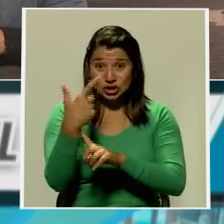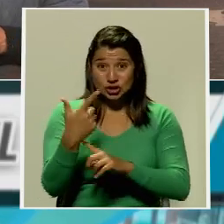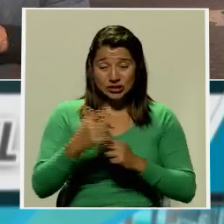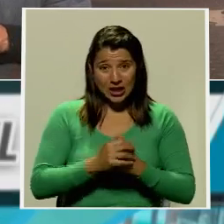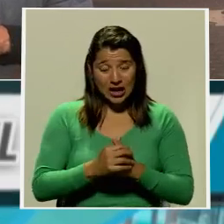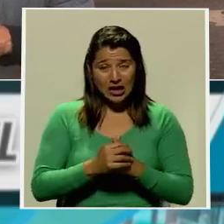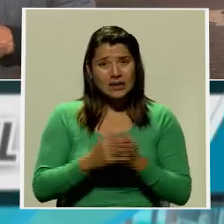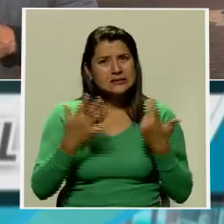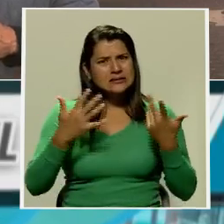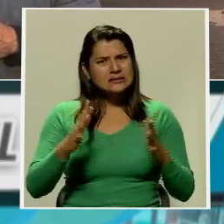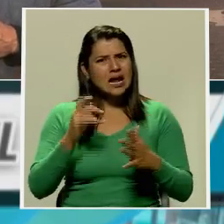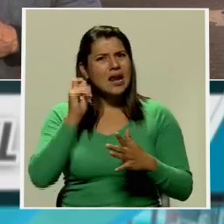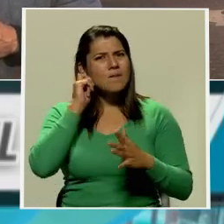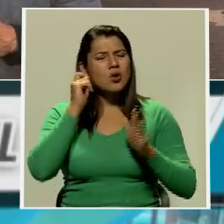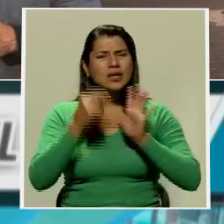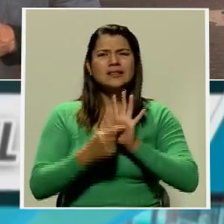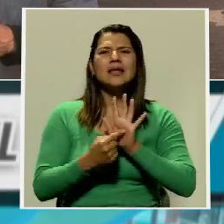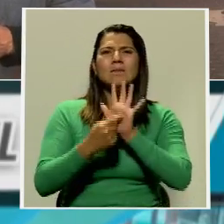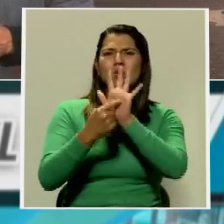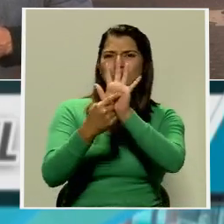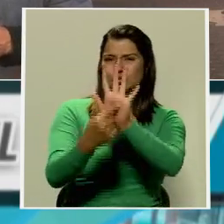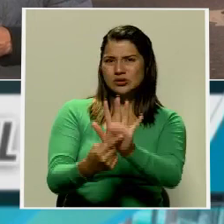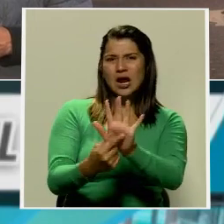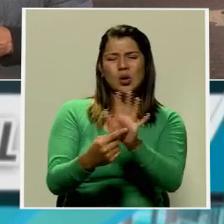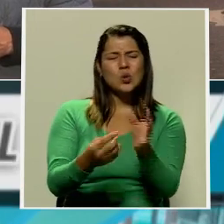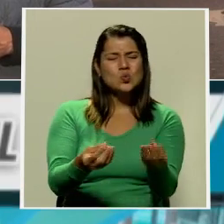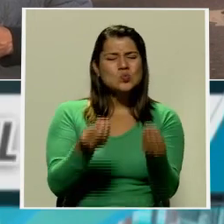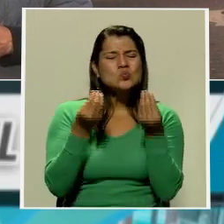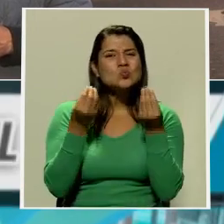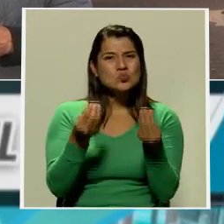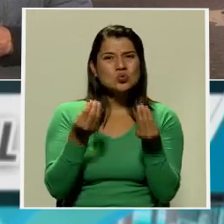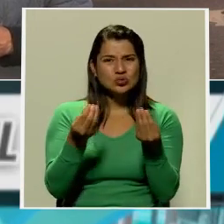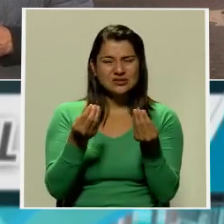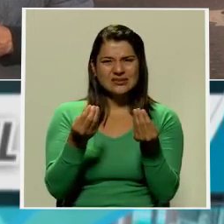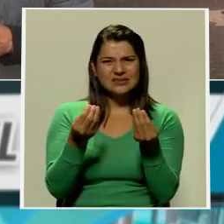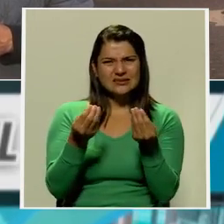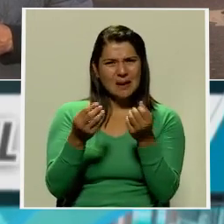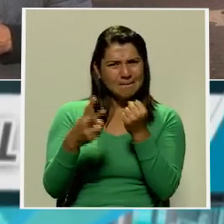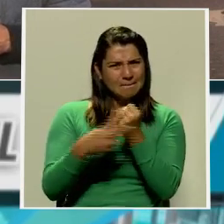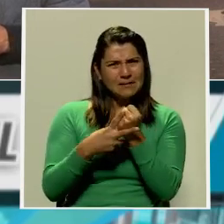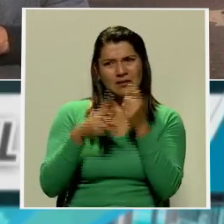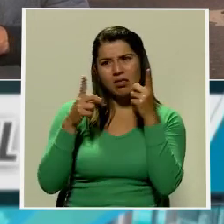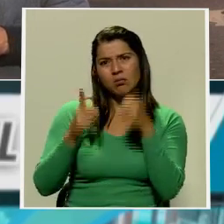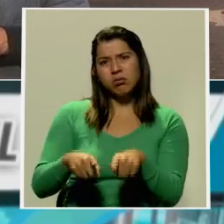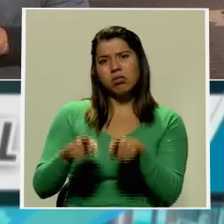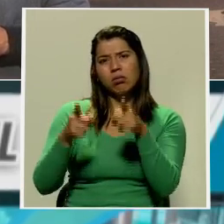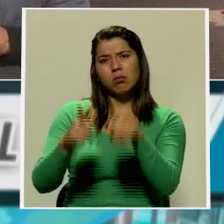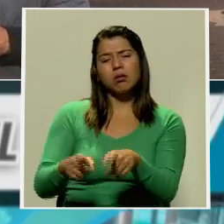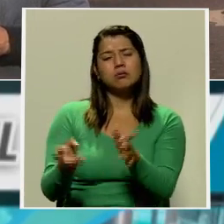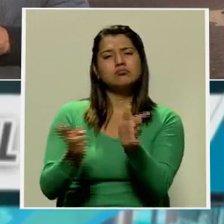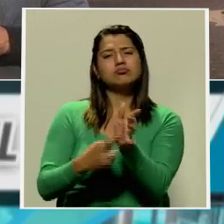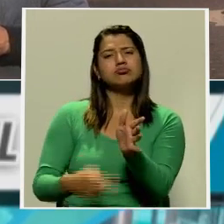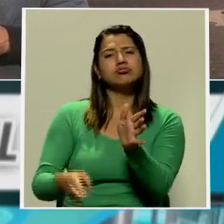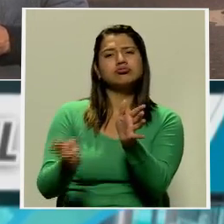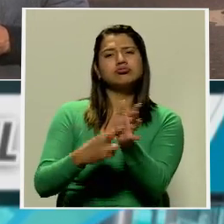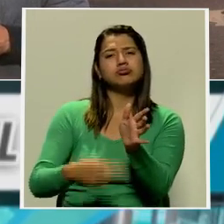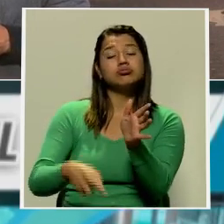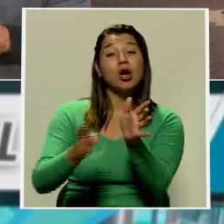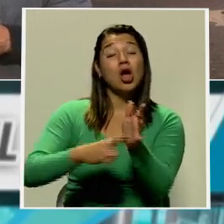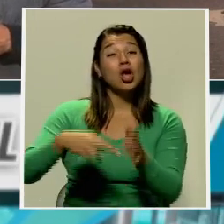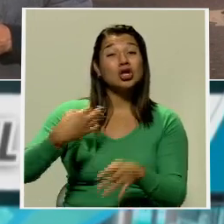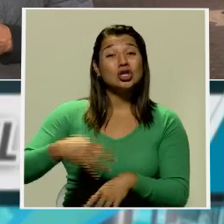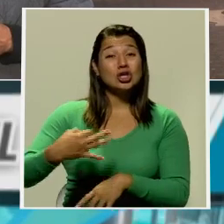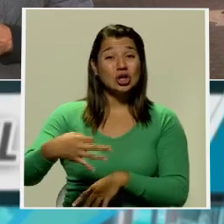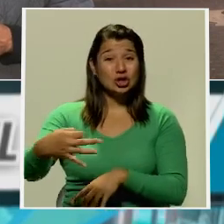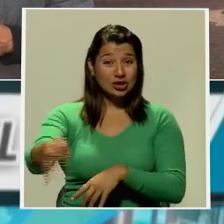han demostrado el enorme hartazgo que tenían con una situación que se repetía día con día